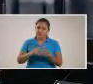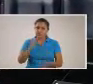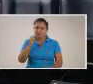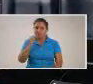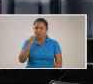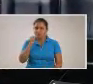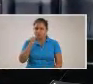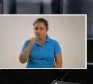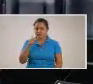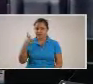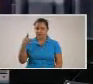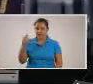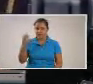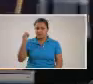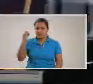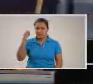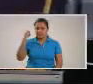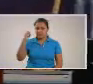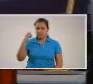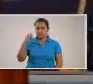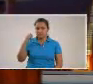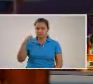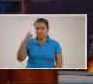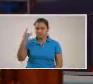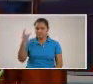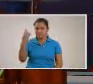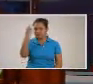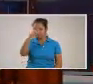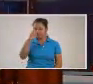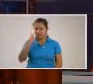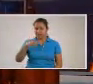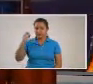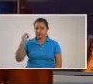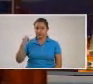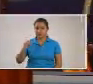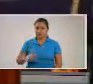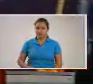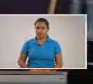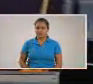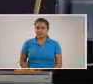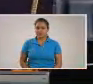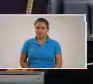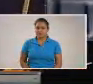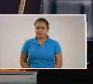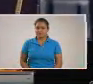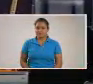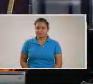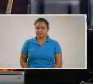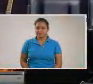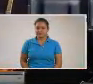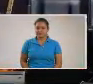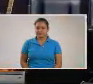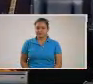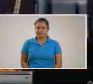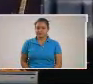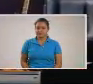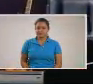la base naval de Sebastopol, que es la única base naval en agua tibia que tiene el ejército